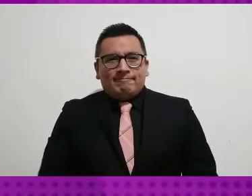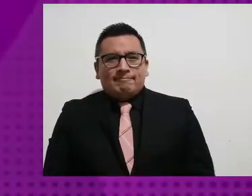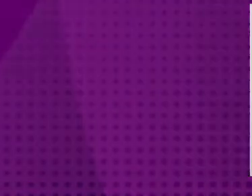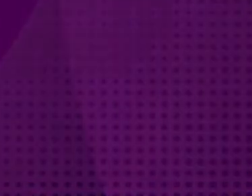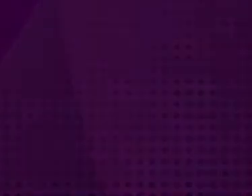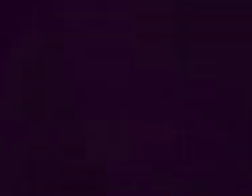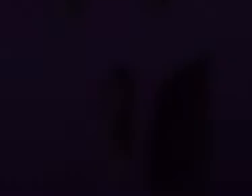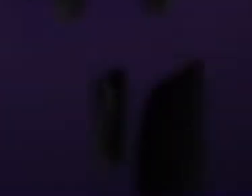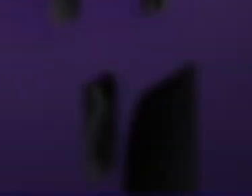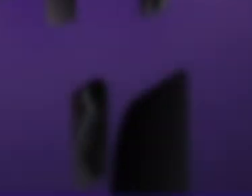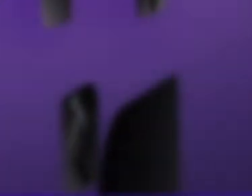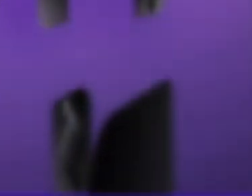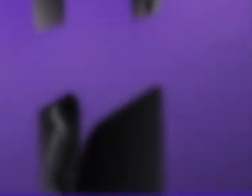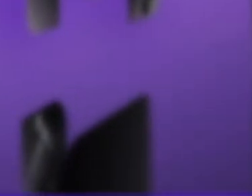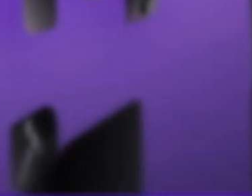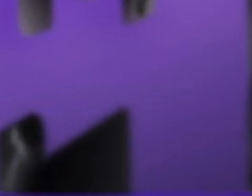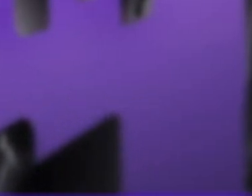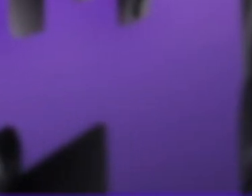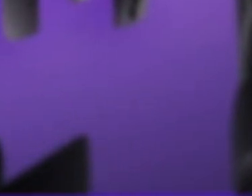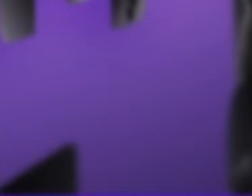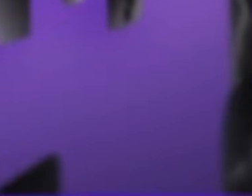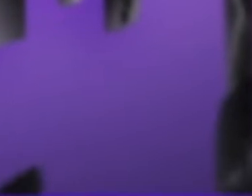Instituto Electoral de Coahuila.